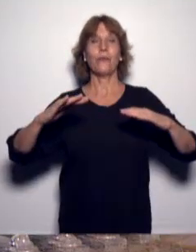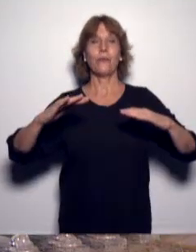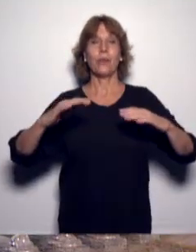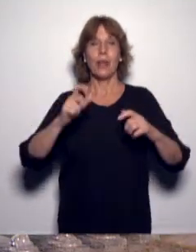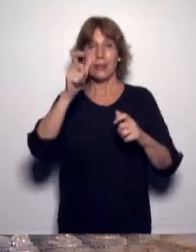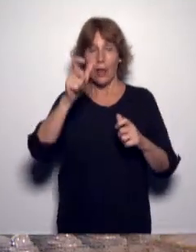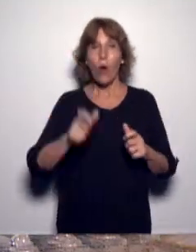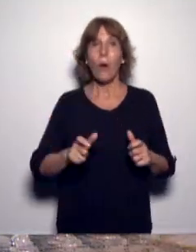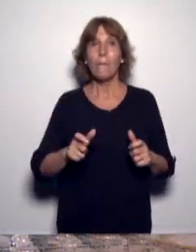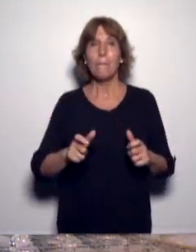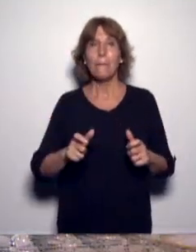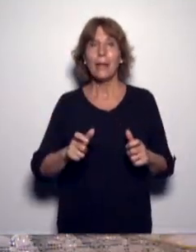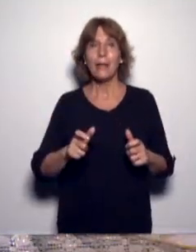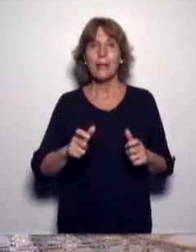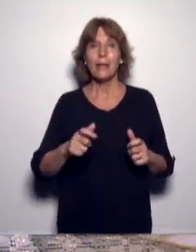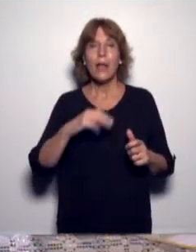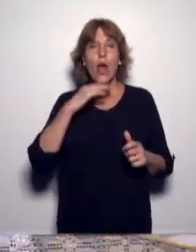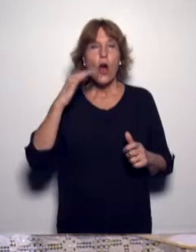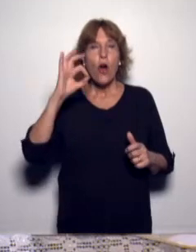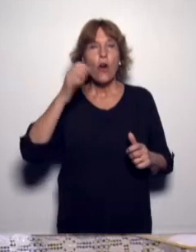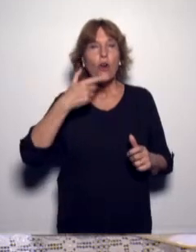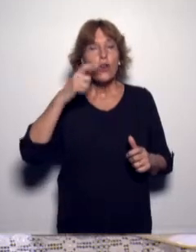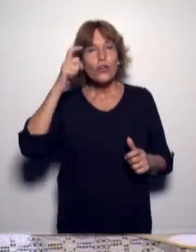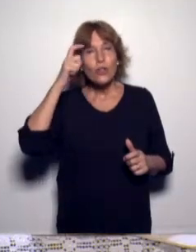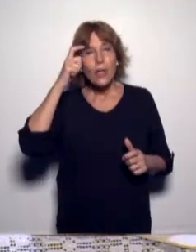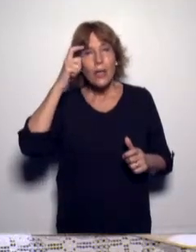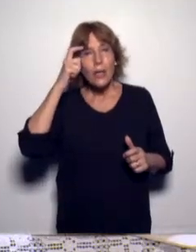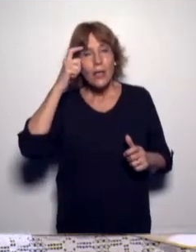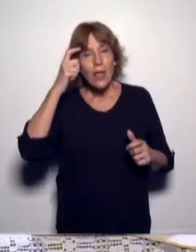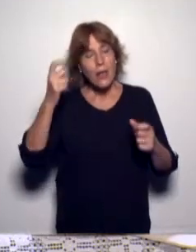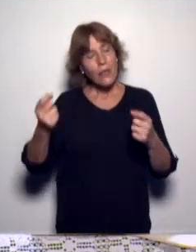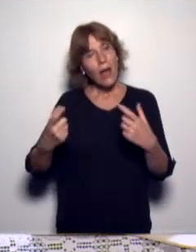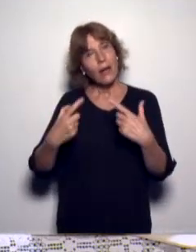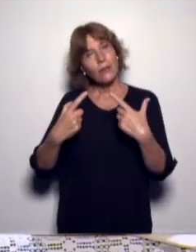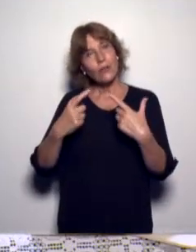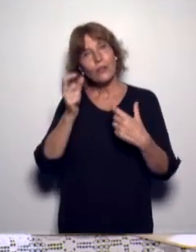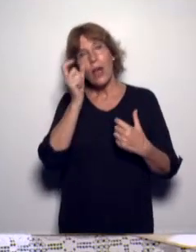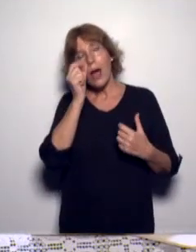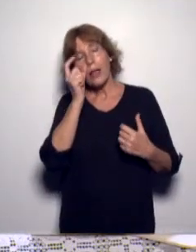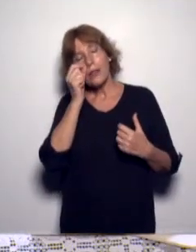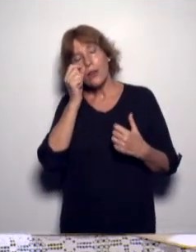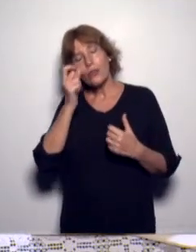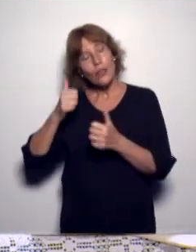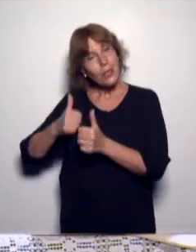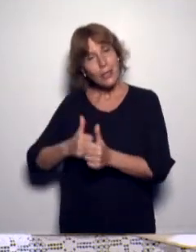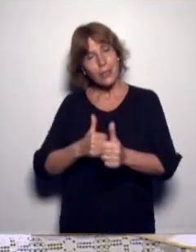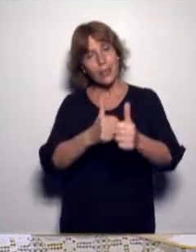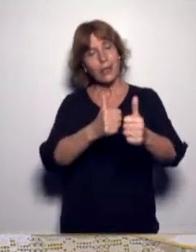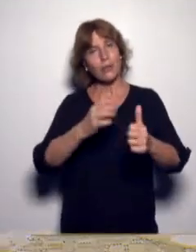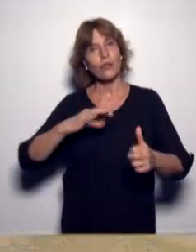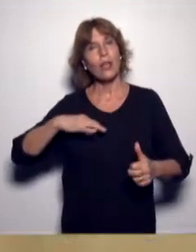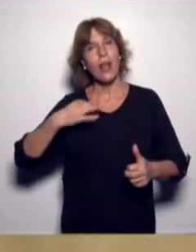Bienaventurado José, muéstrate Padre también a nosotros y guíanos en el camino de la vida.